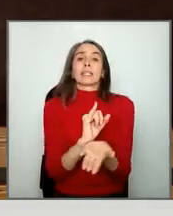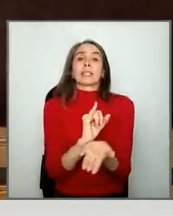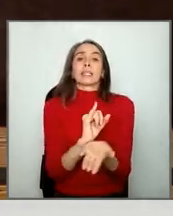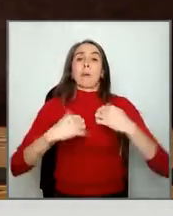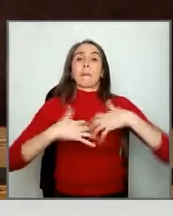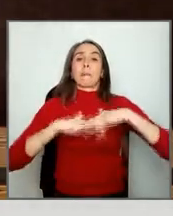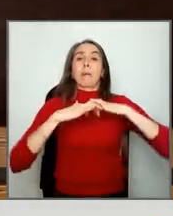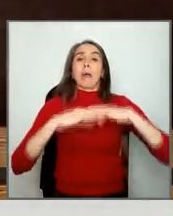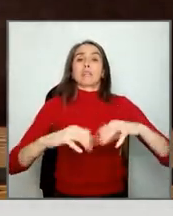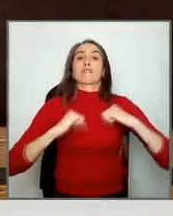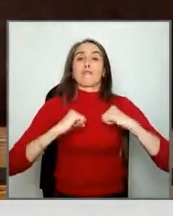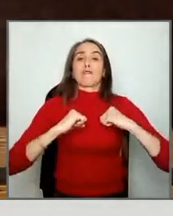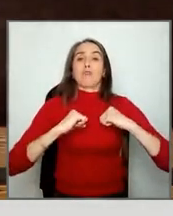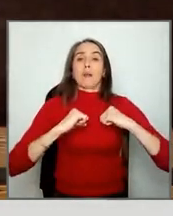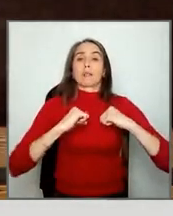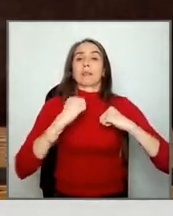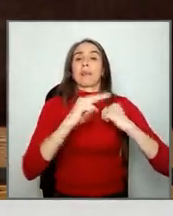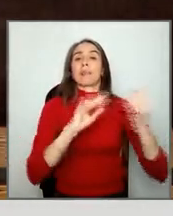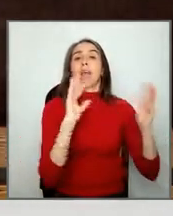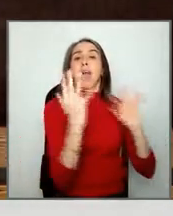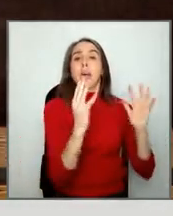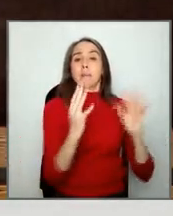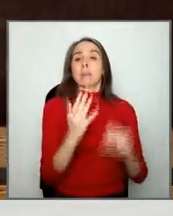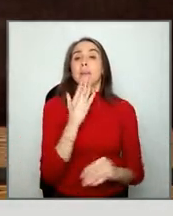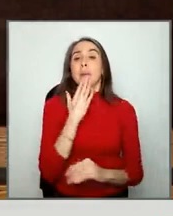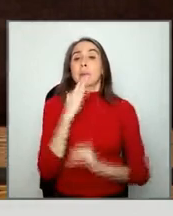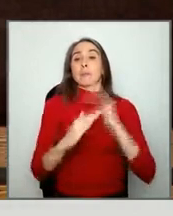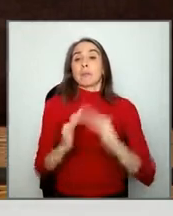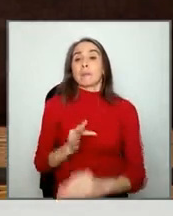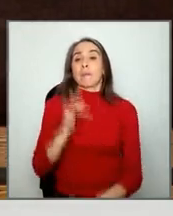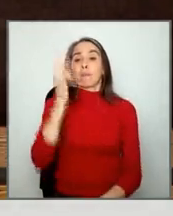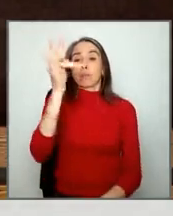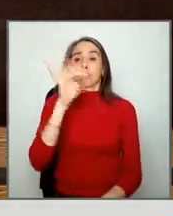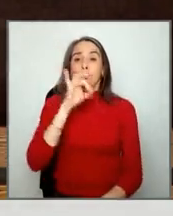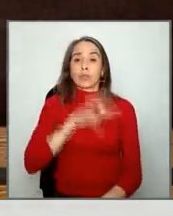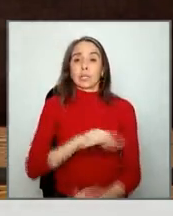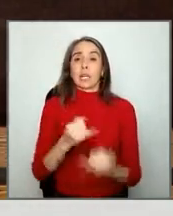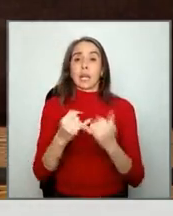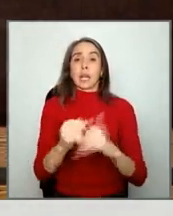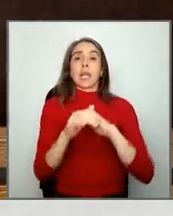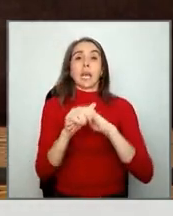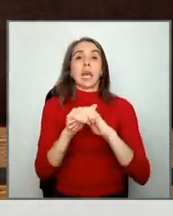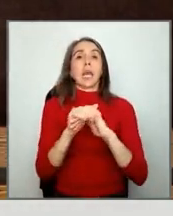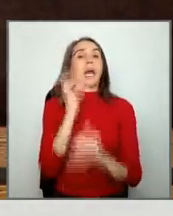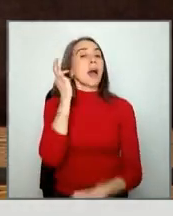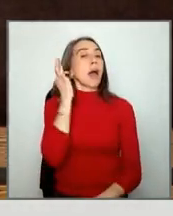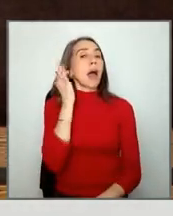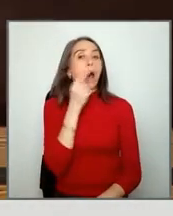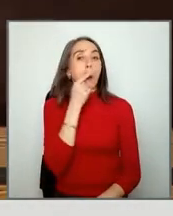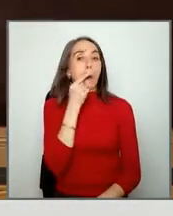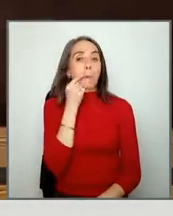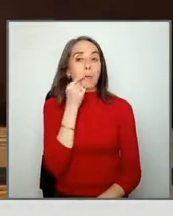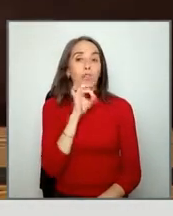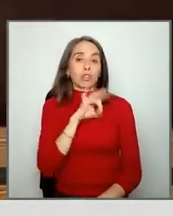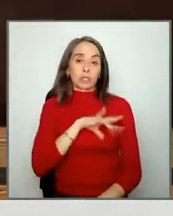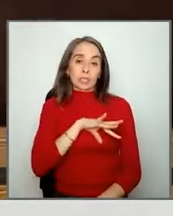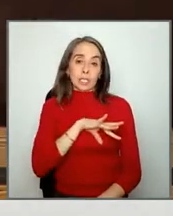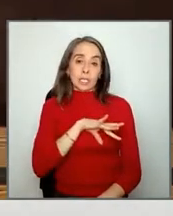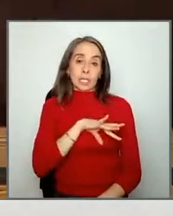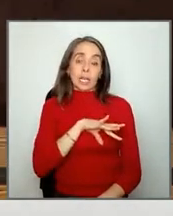y por lo tanto el futuro de Chile Amigas y amigos chile tiene una fuerte